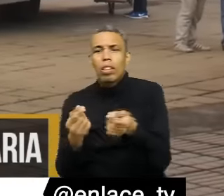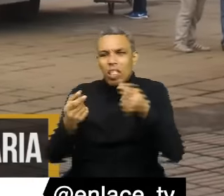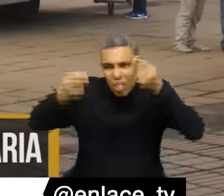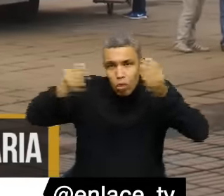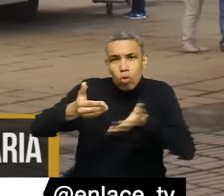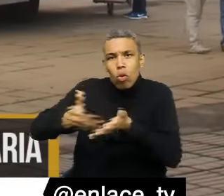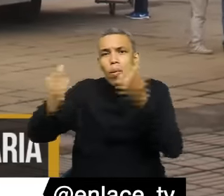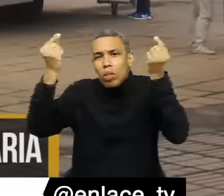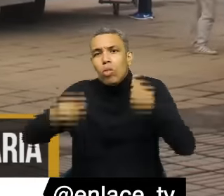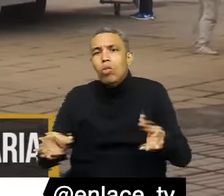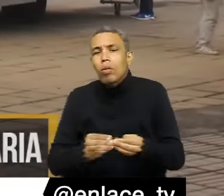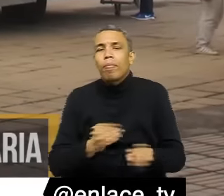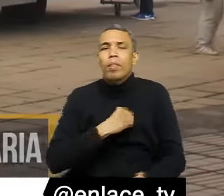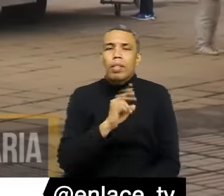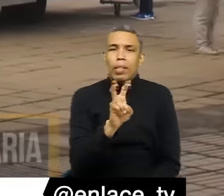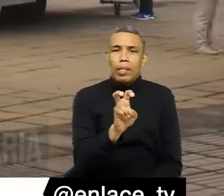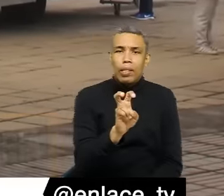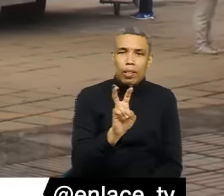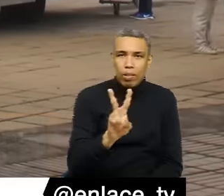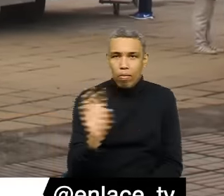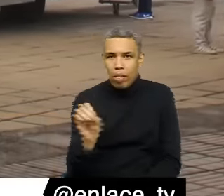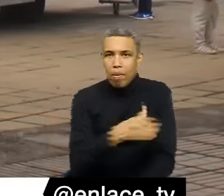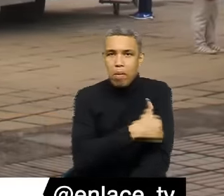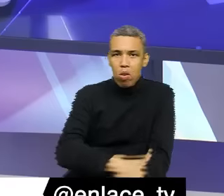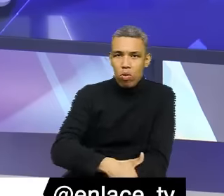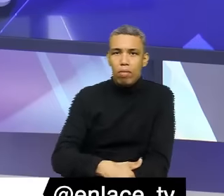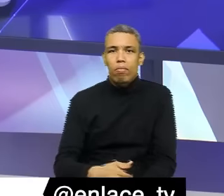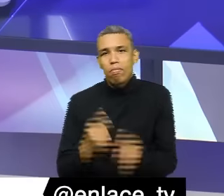la empresa social del Estado S. Barranca Bermeja.